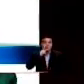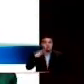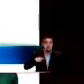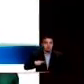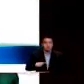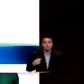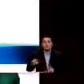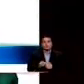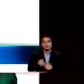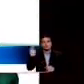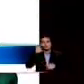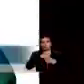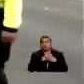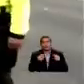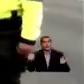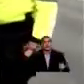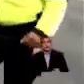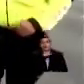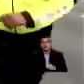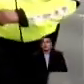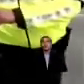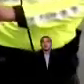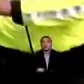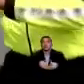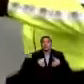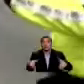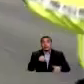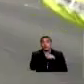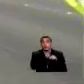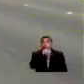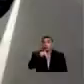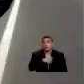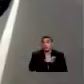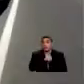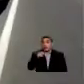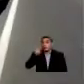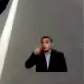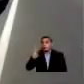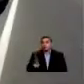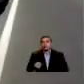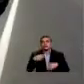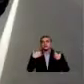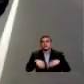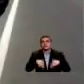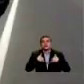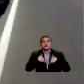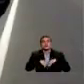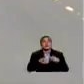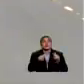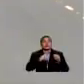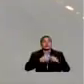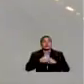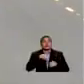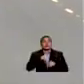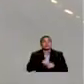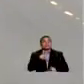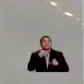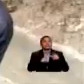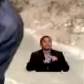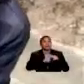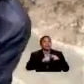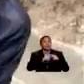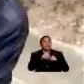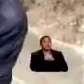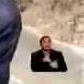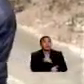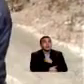que ser definitivamente soluciones estructurales. En las fronteras, tanto norte y sur, esta continúa siendo la realidad para la población que huye de una